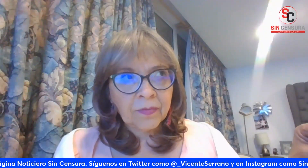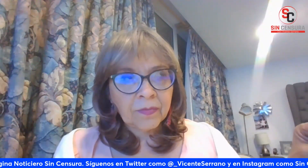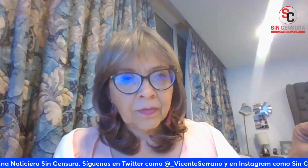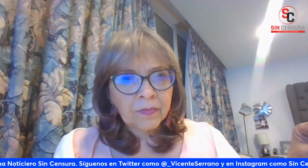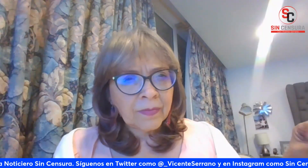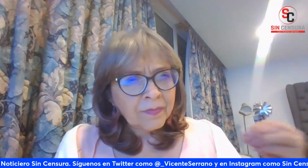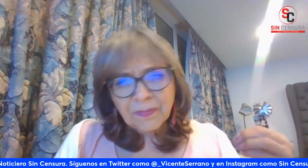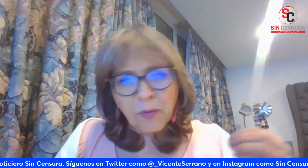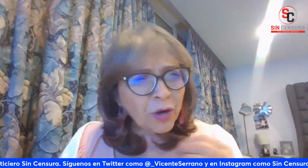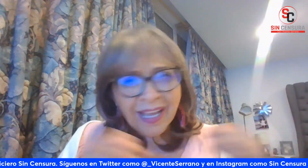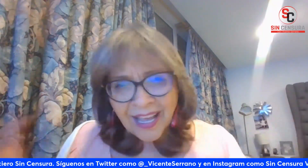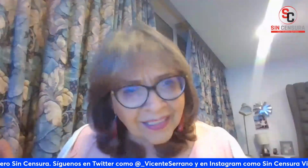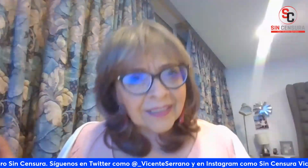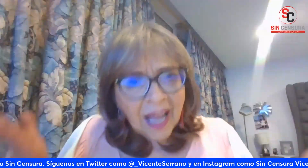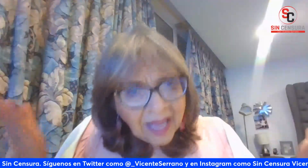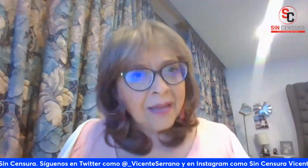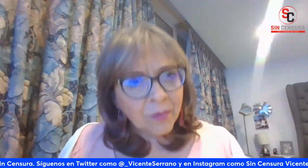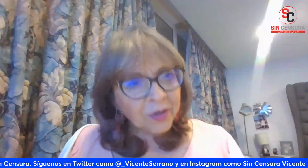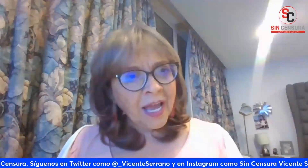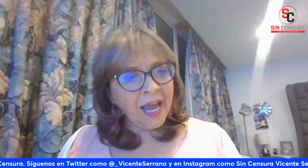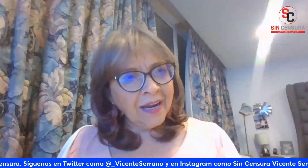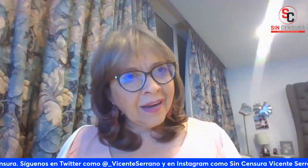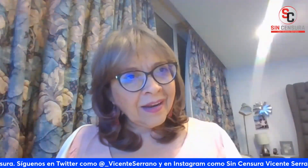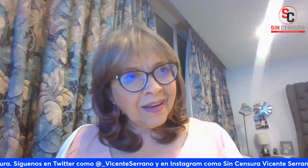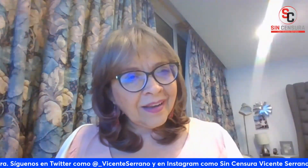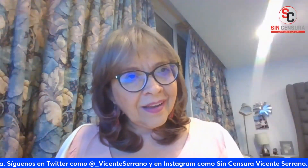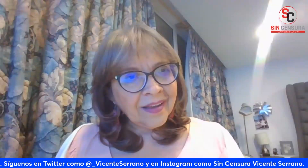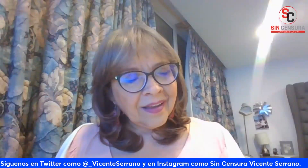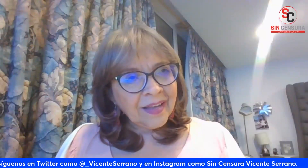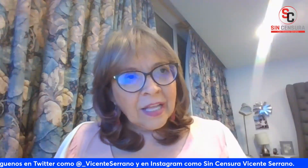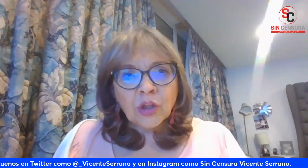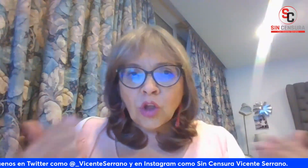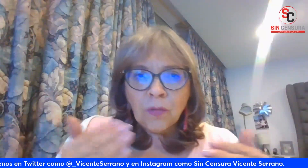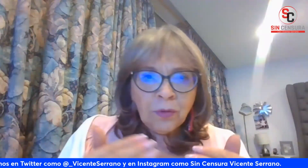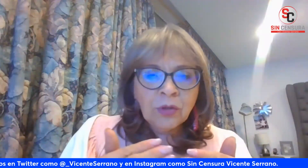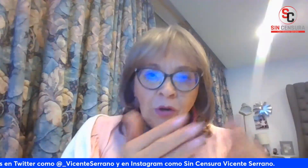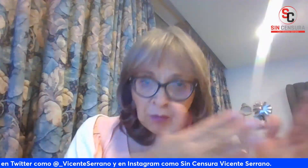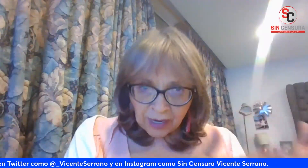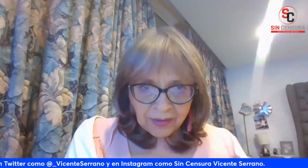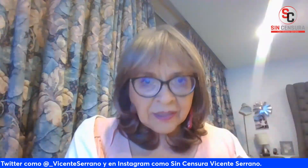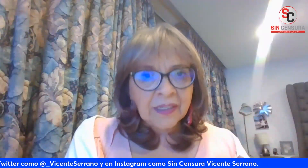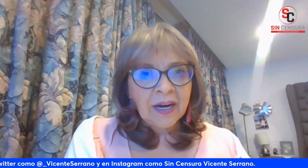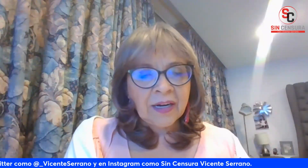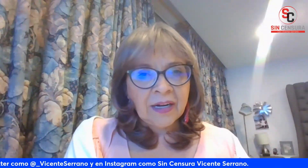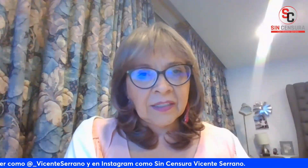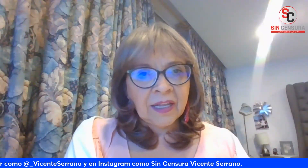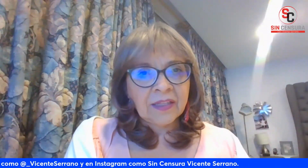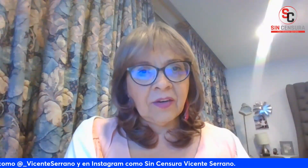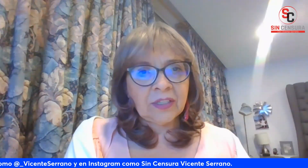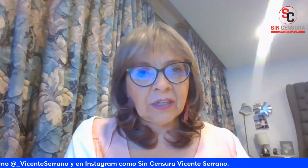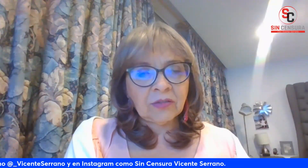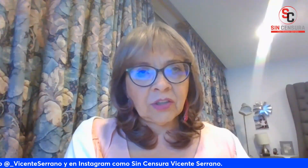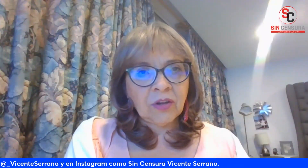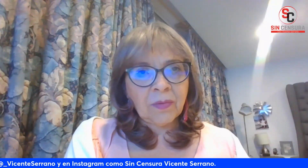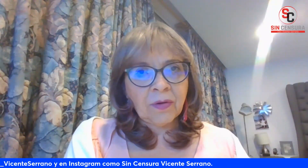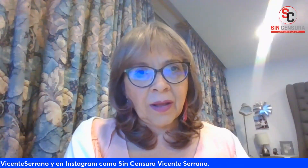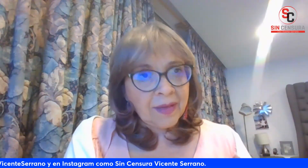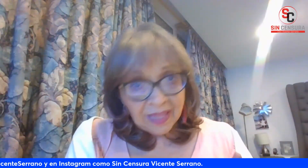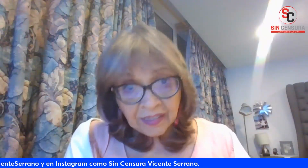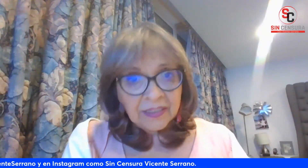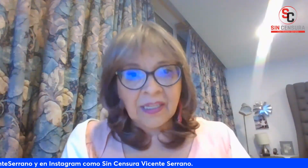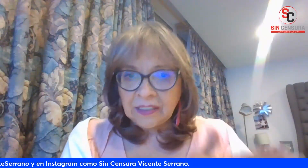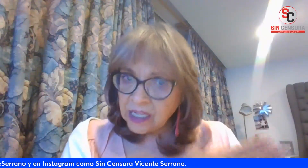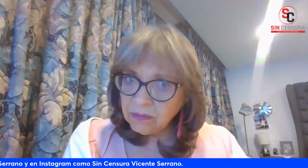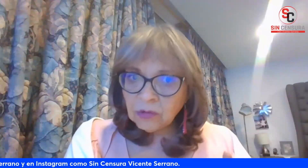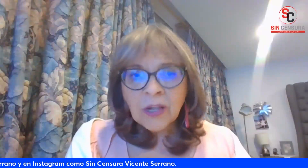Senado, ¿por qué está ahí Monreal? Todo mundo, como acaba de decir el analista anterior que está escuchando el